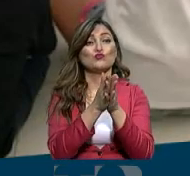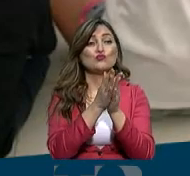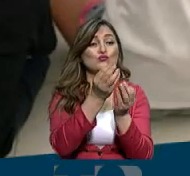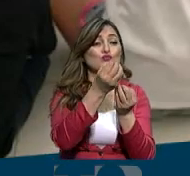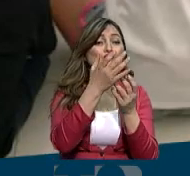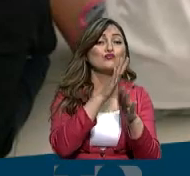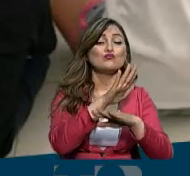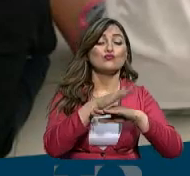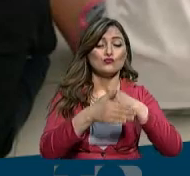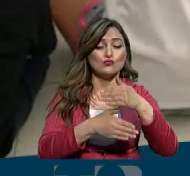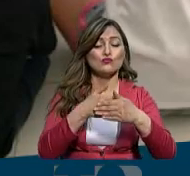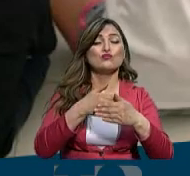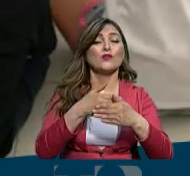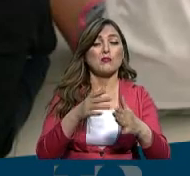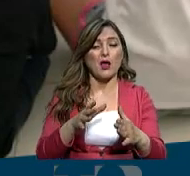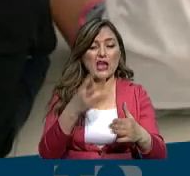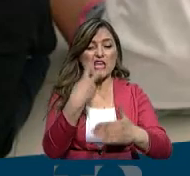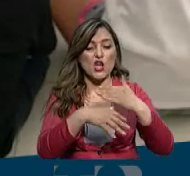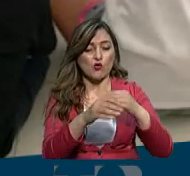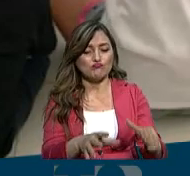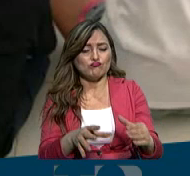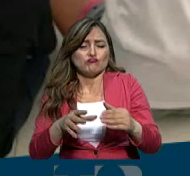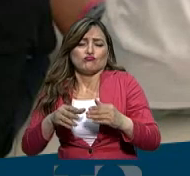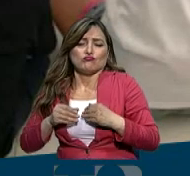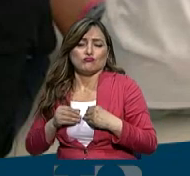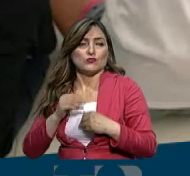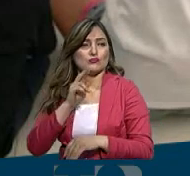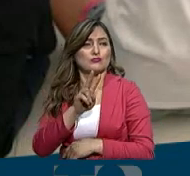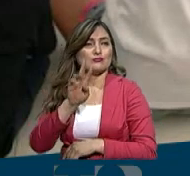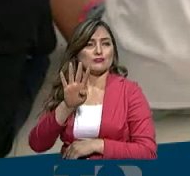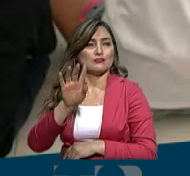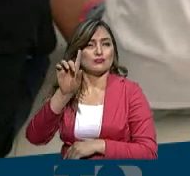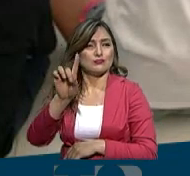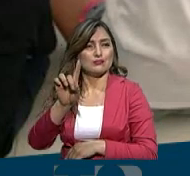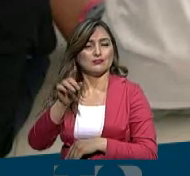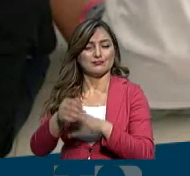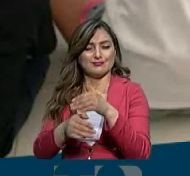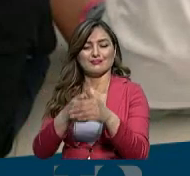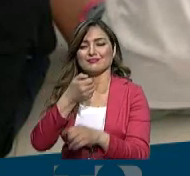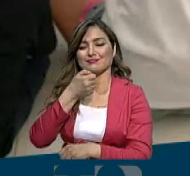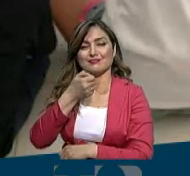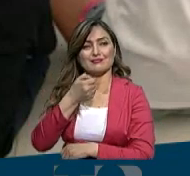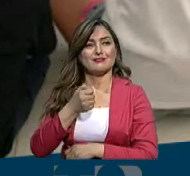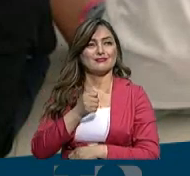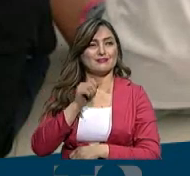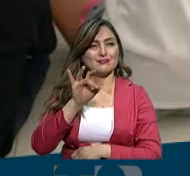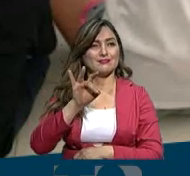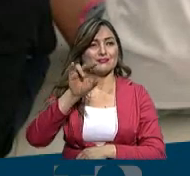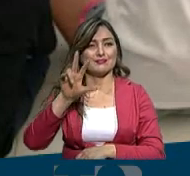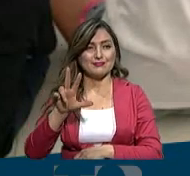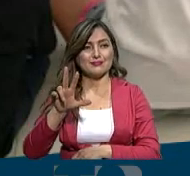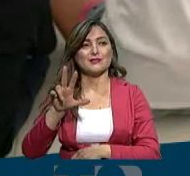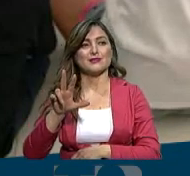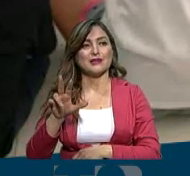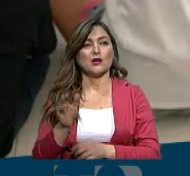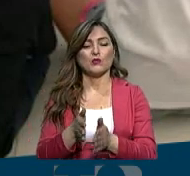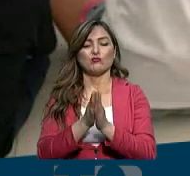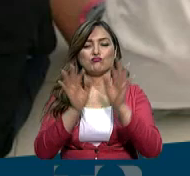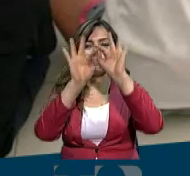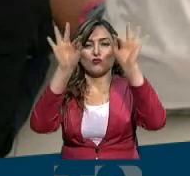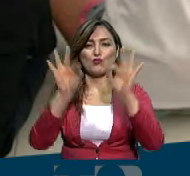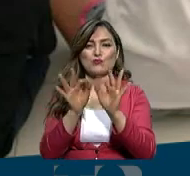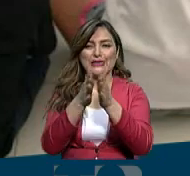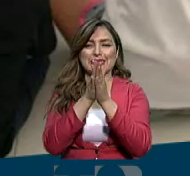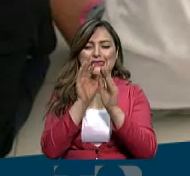información sobre él de adopción 241 pasaron a la fase de entrevistas pero sólo 83 terminaron